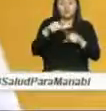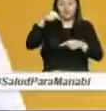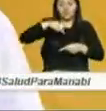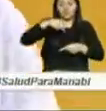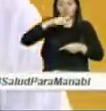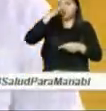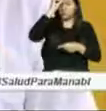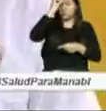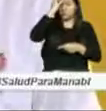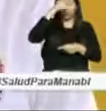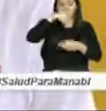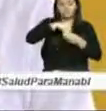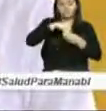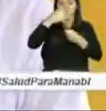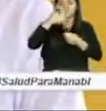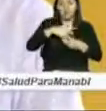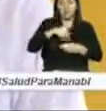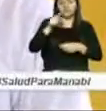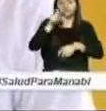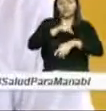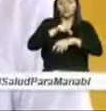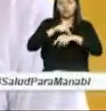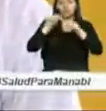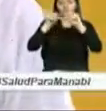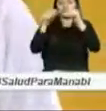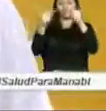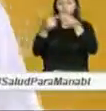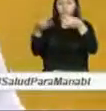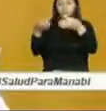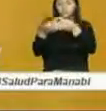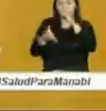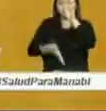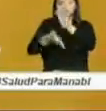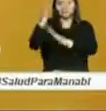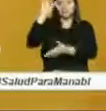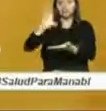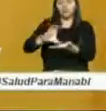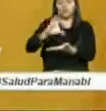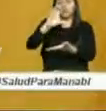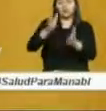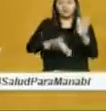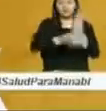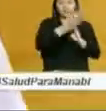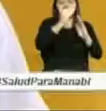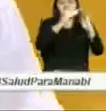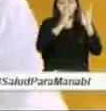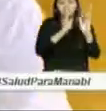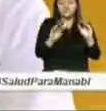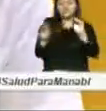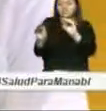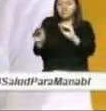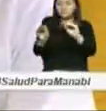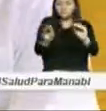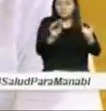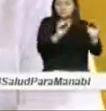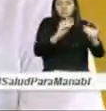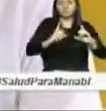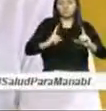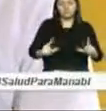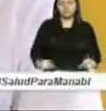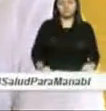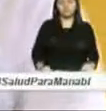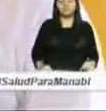brigadas médicas a visitar hogares, visitar colegios para la salud preventiva. Y no solo aquello,